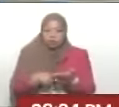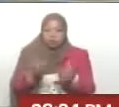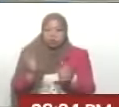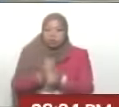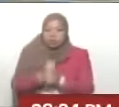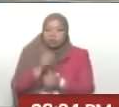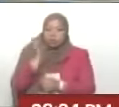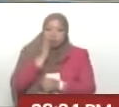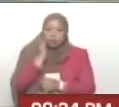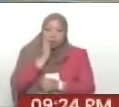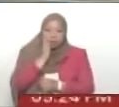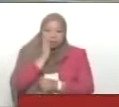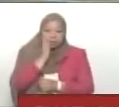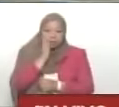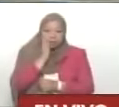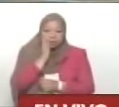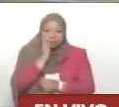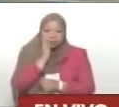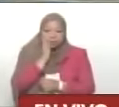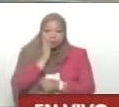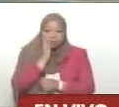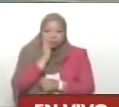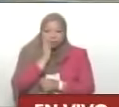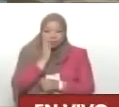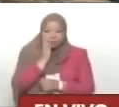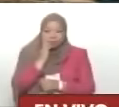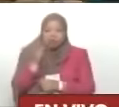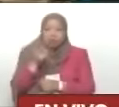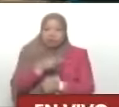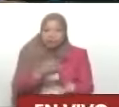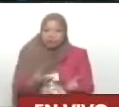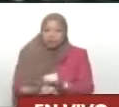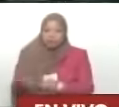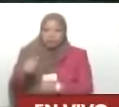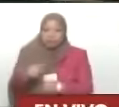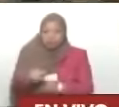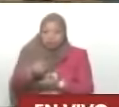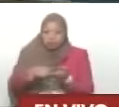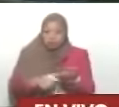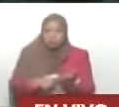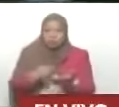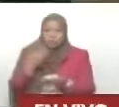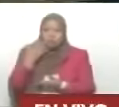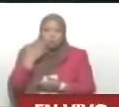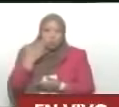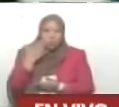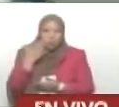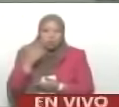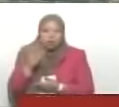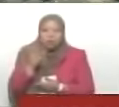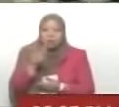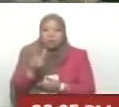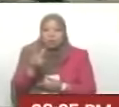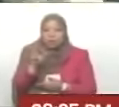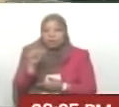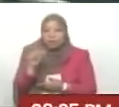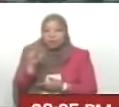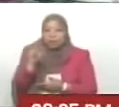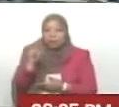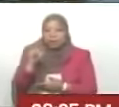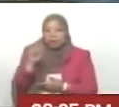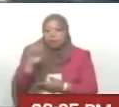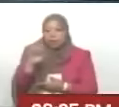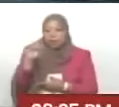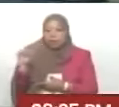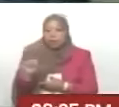filmando. ¿Ah? Ven aquí. Tu mamá se llama Vanessa Alejandra. Ven, man. Siéntate aquí al